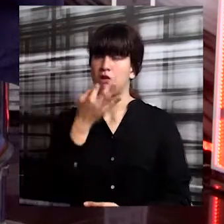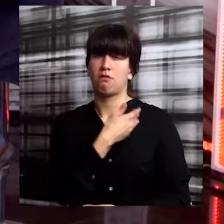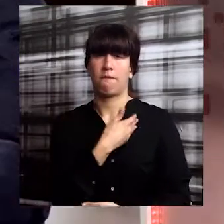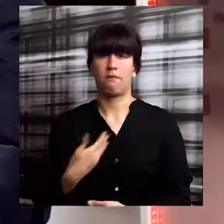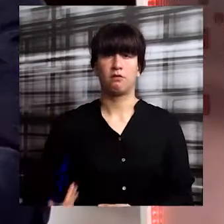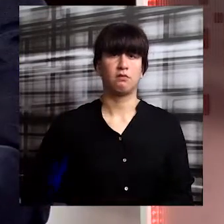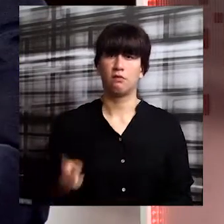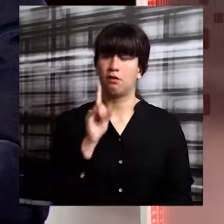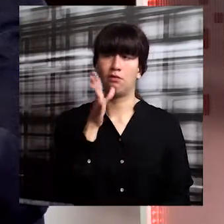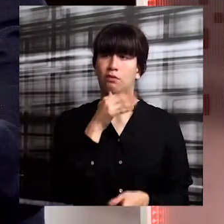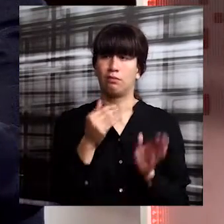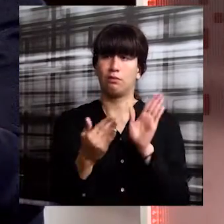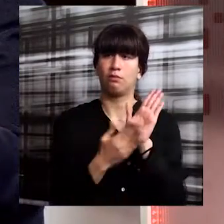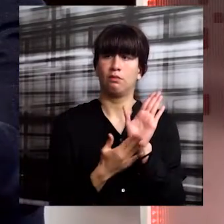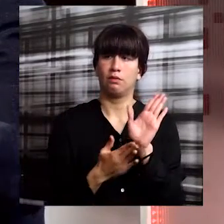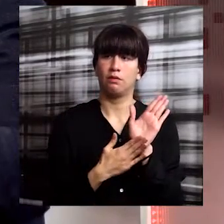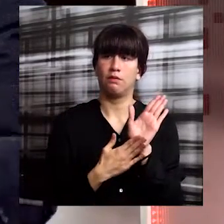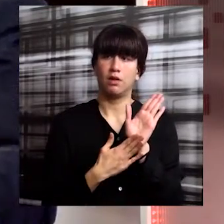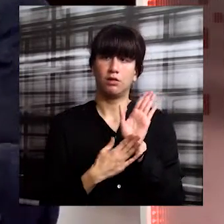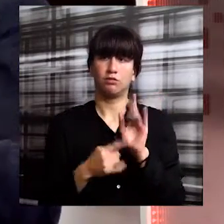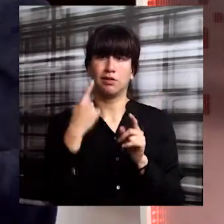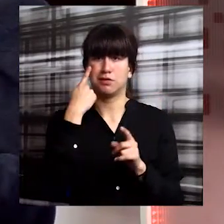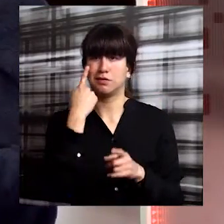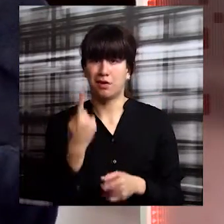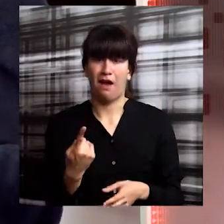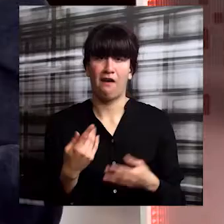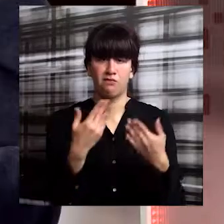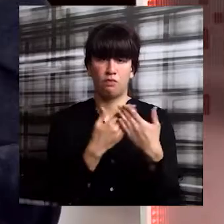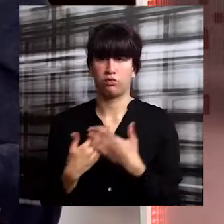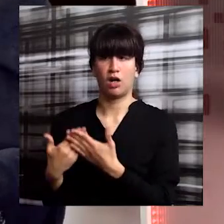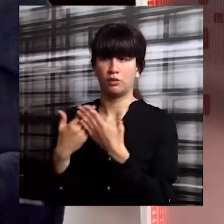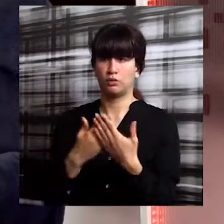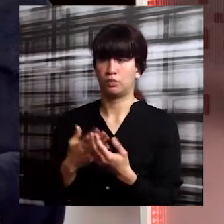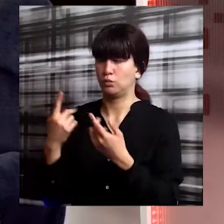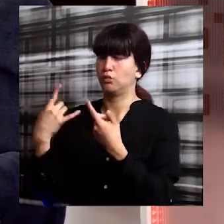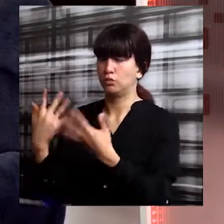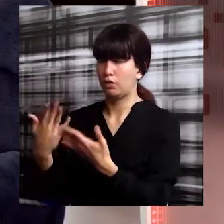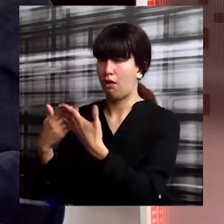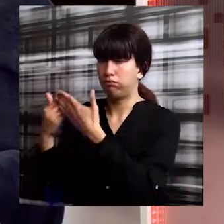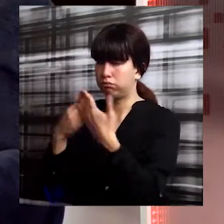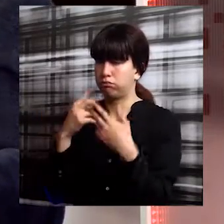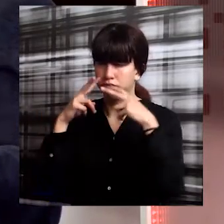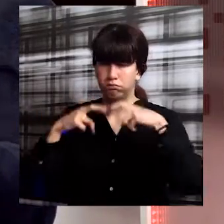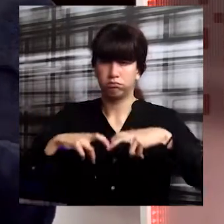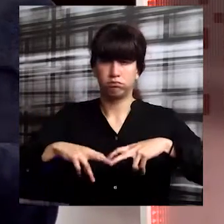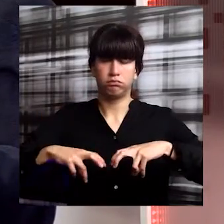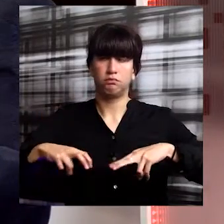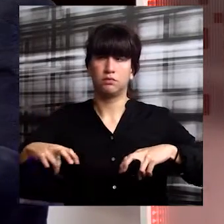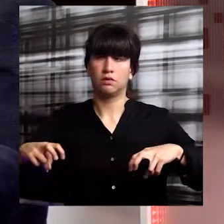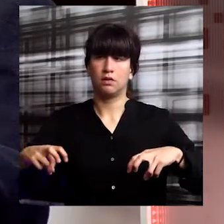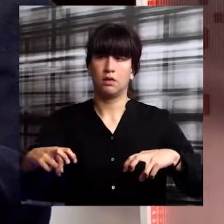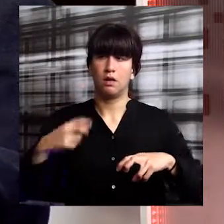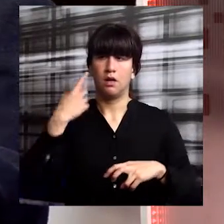el punto de vista presupuestario, sí, que se han hecho una serie de estudios, que incluso se gastó cerca de $1 millón, ¿no es cierto?, en hacer un estudio de ingeniería para determinar. Y yo recuerdo que